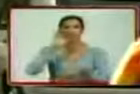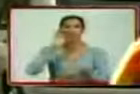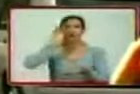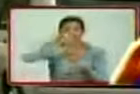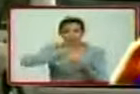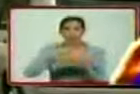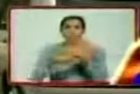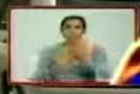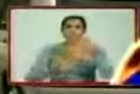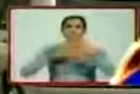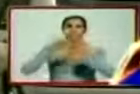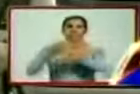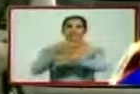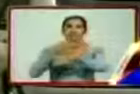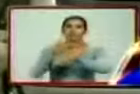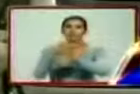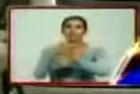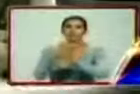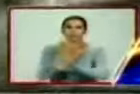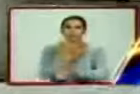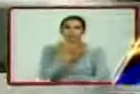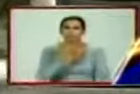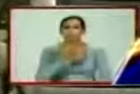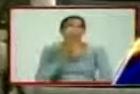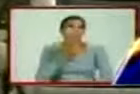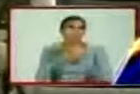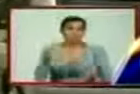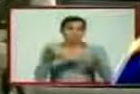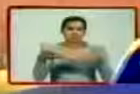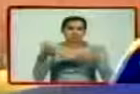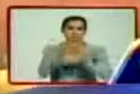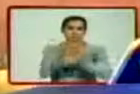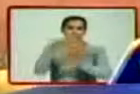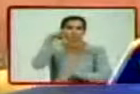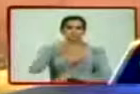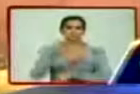presente su plan de acción de quedar electo gobernador de la entidad.